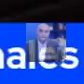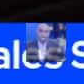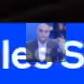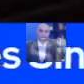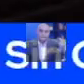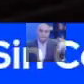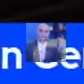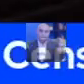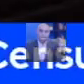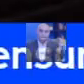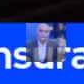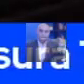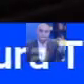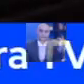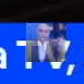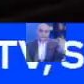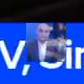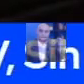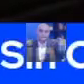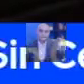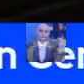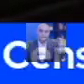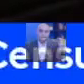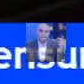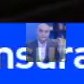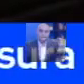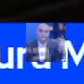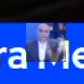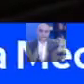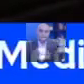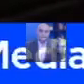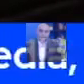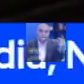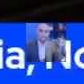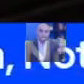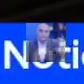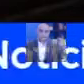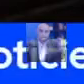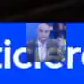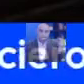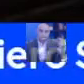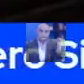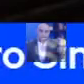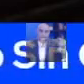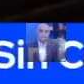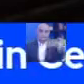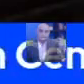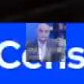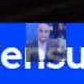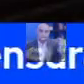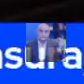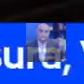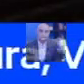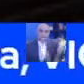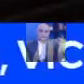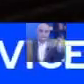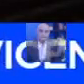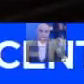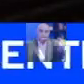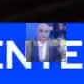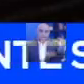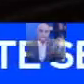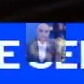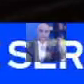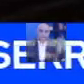atravesar varias eras del salvajismo y estoy seguro, Vicente, que tú la vas a librar